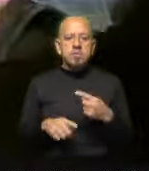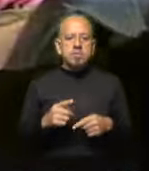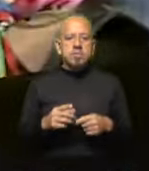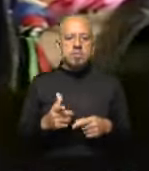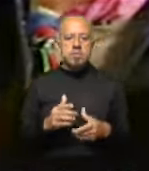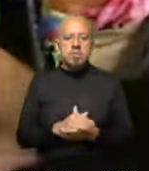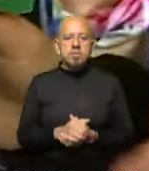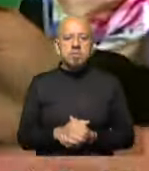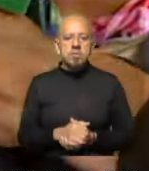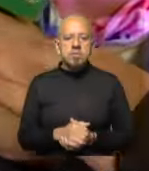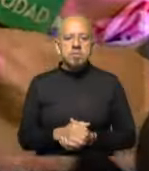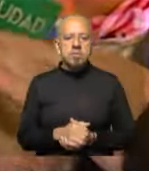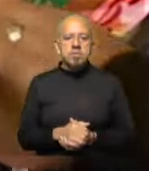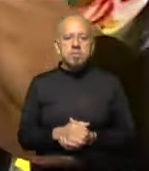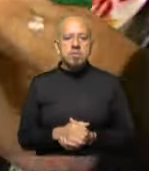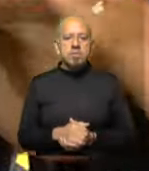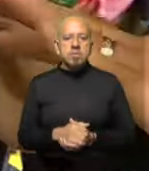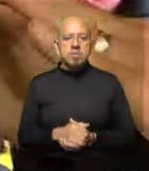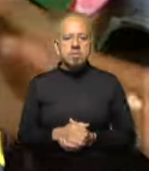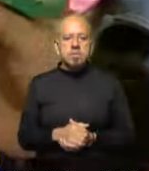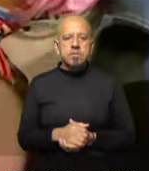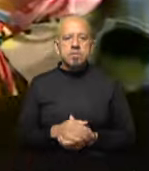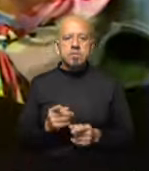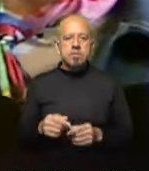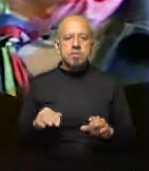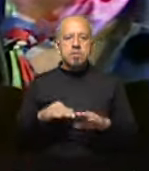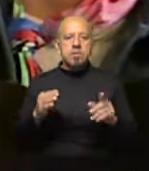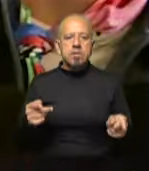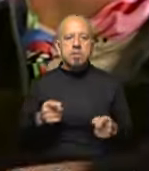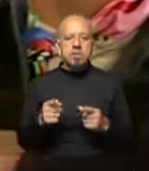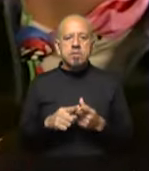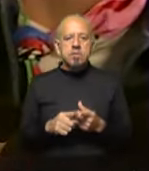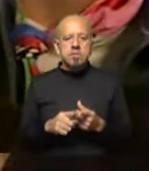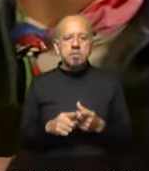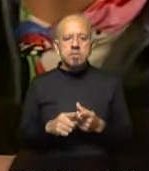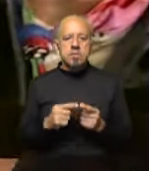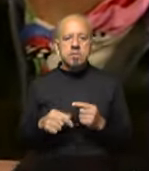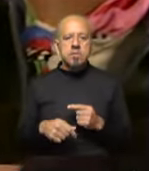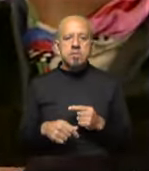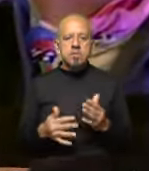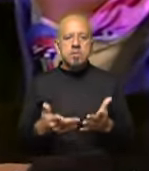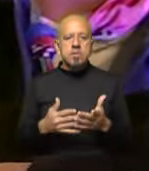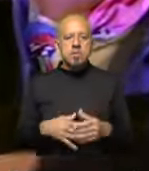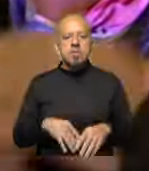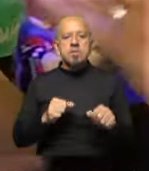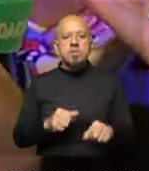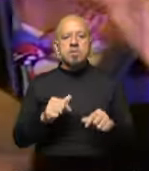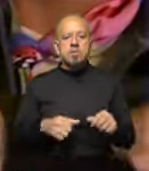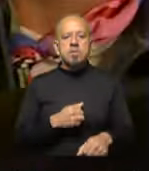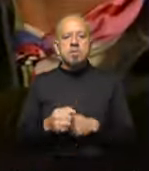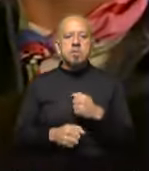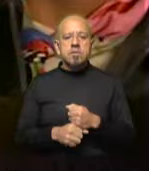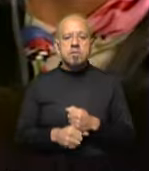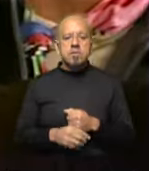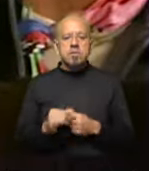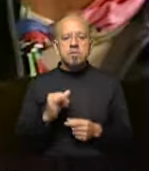Movimiento llegaste a ver alguna actividad en los tablados por ejemplo cuando tuviste no eso no lleg esto lo tengo reservado todo para este año lo vas a hacer este